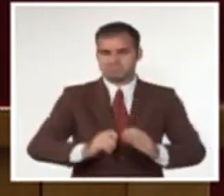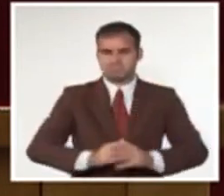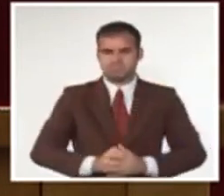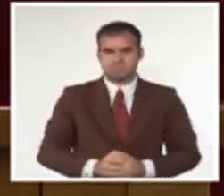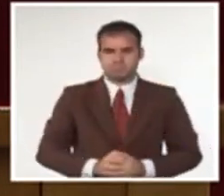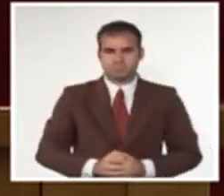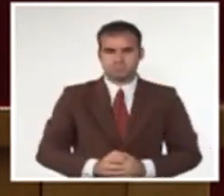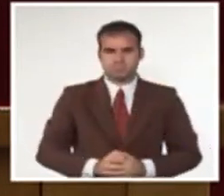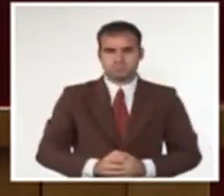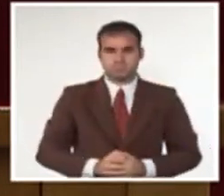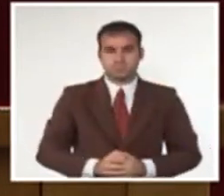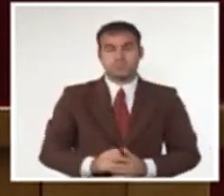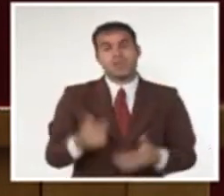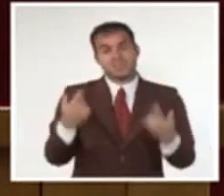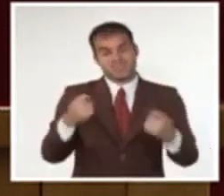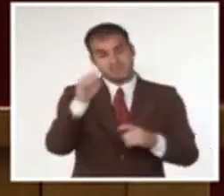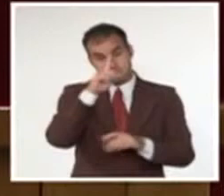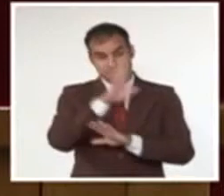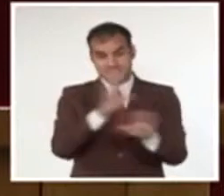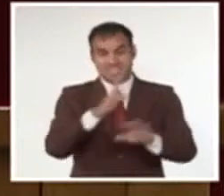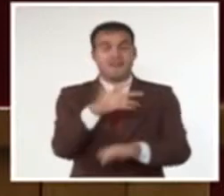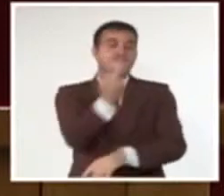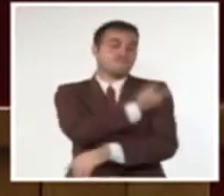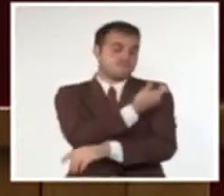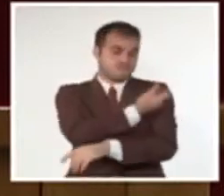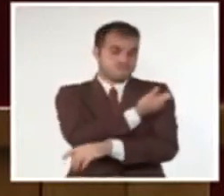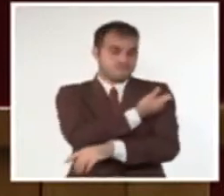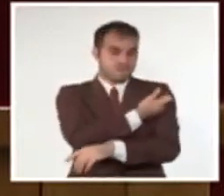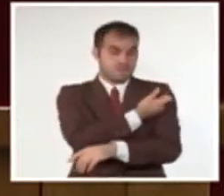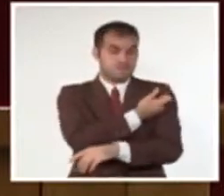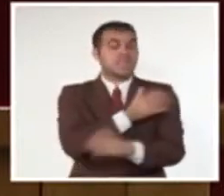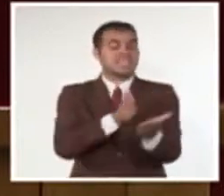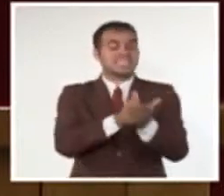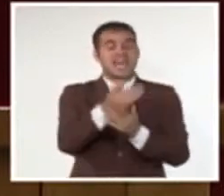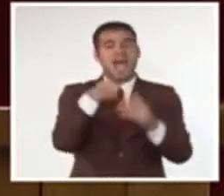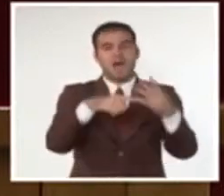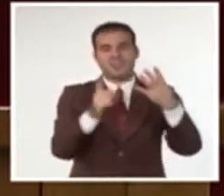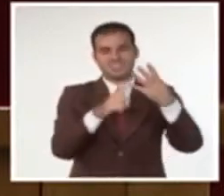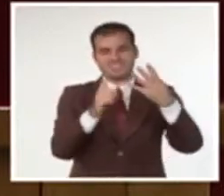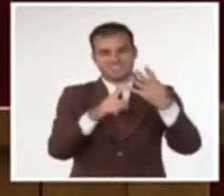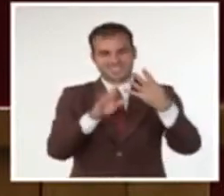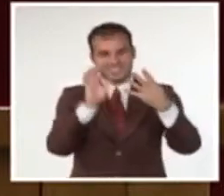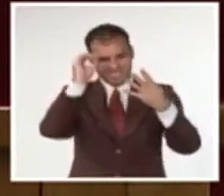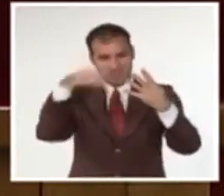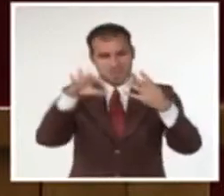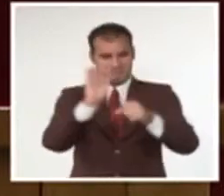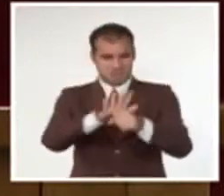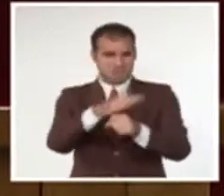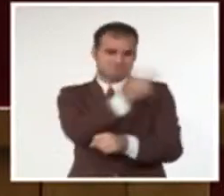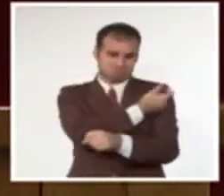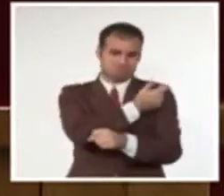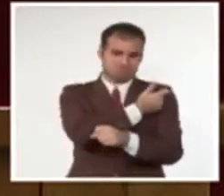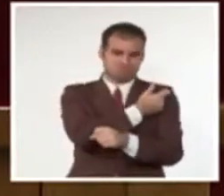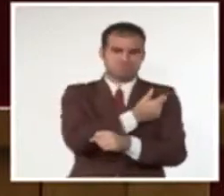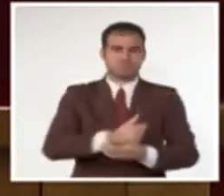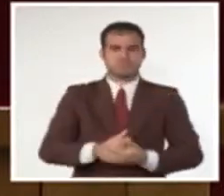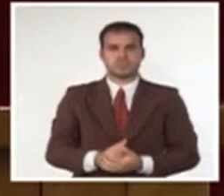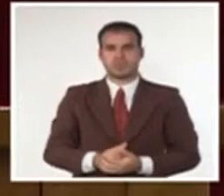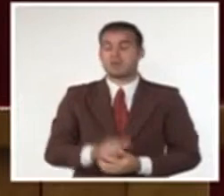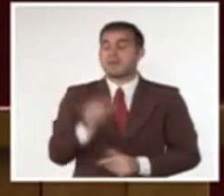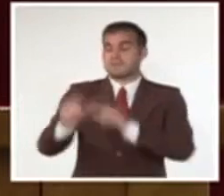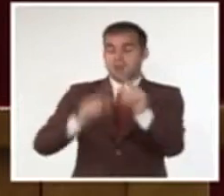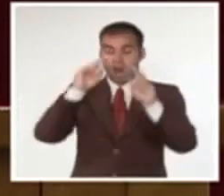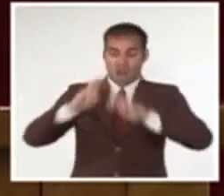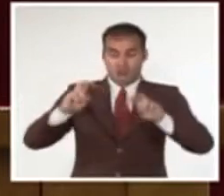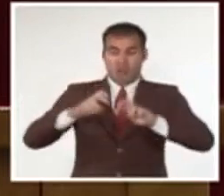preciso cerrar los esquemas de vacunación y continuar con las dosis de refuerzo, mientras los investigadores evalúan en qué